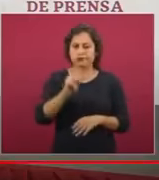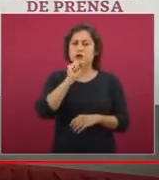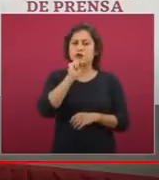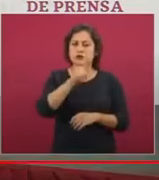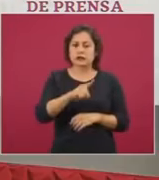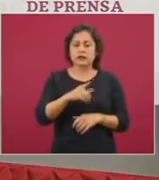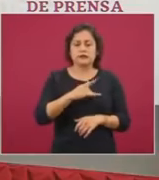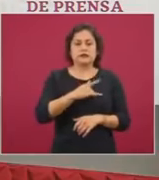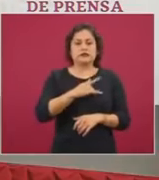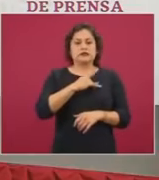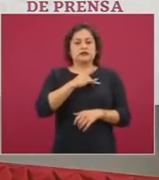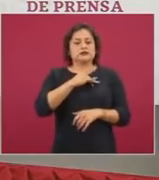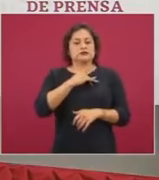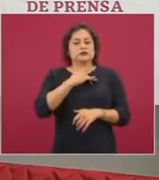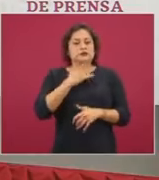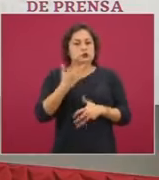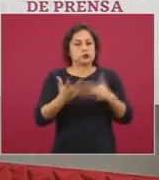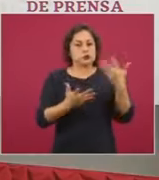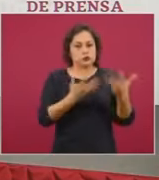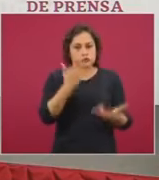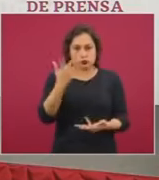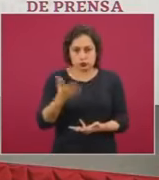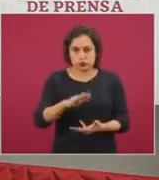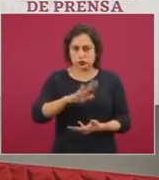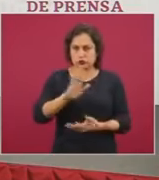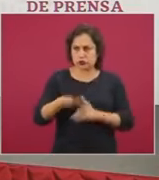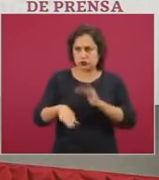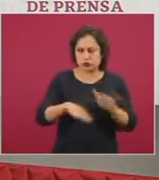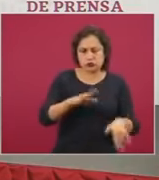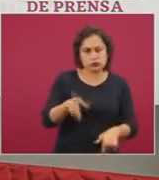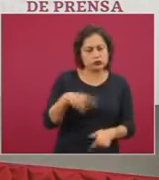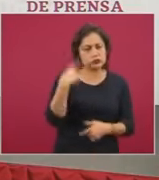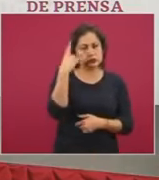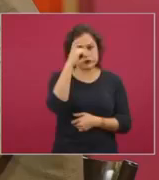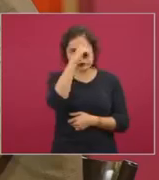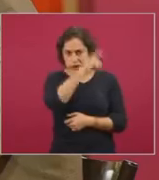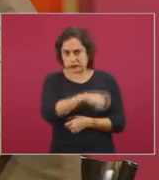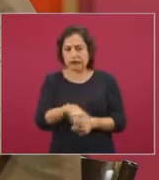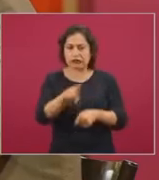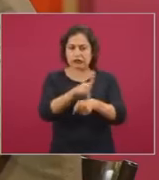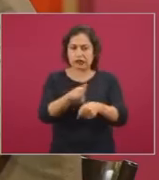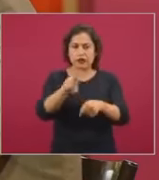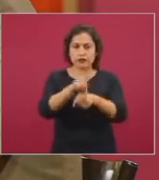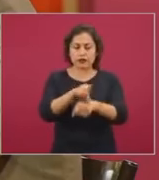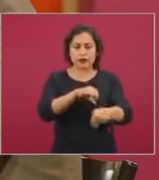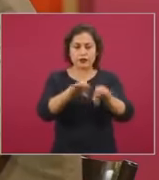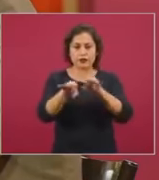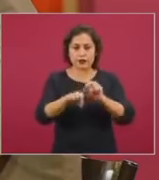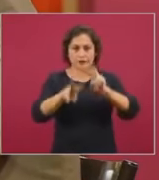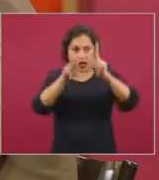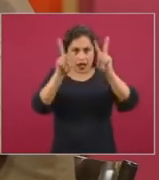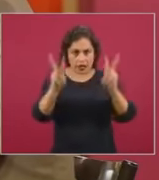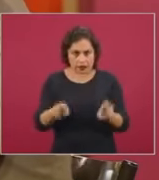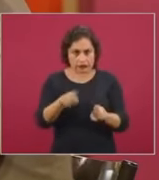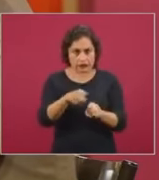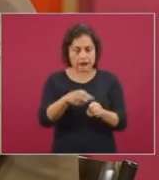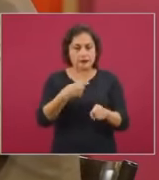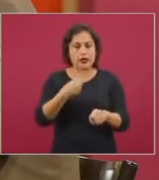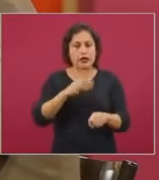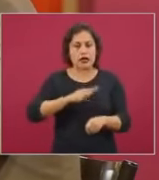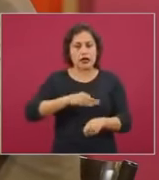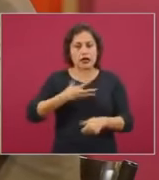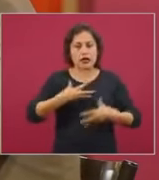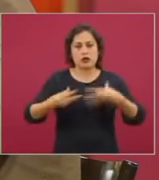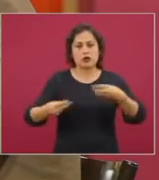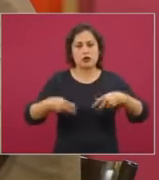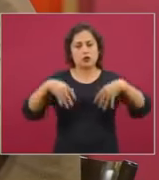carga emotiva compleja, ¿no? De estar todos los días en esta línea de batalla, pues sí, está